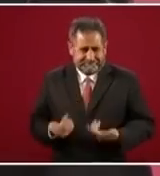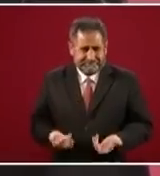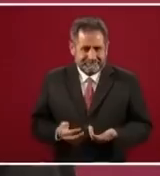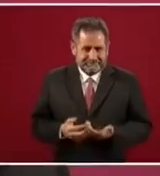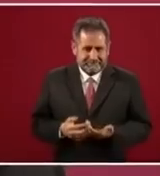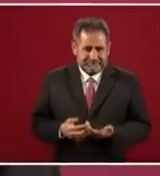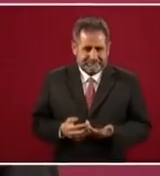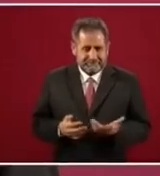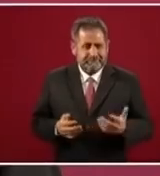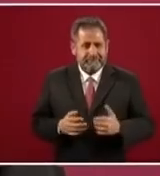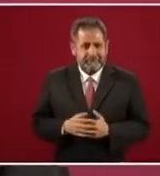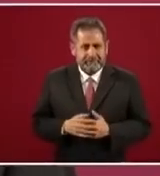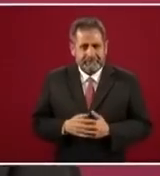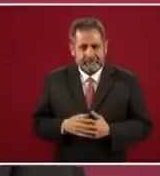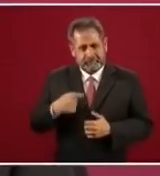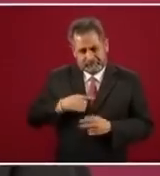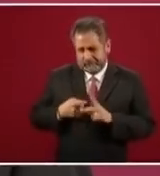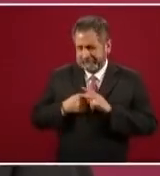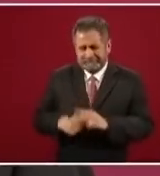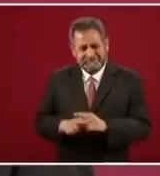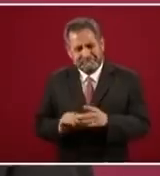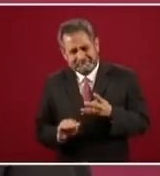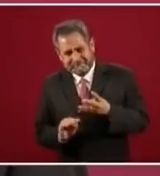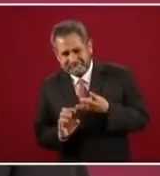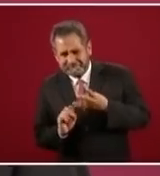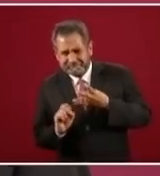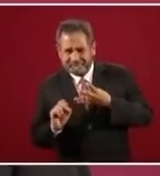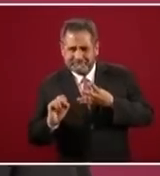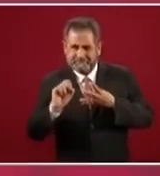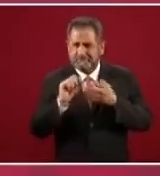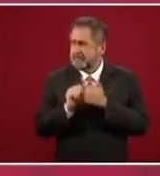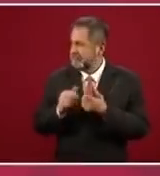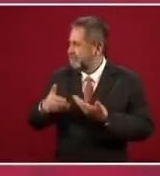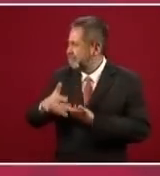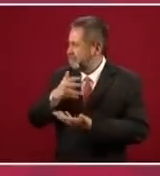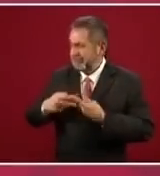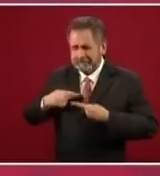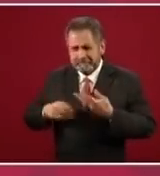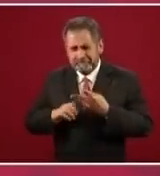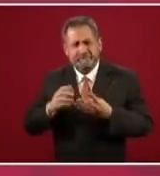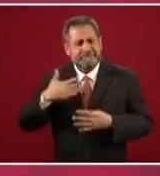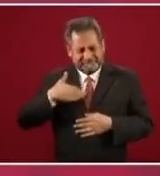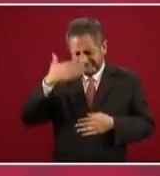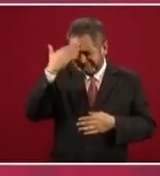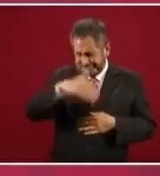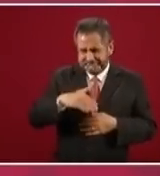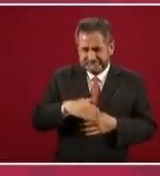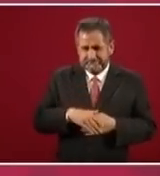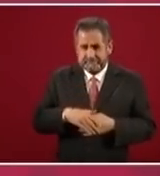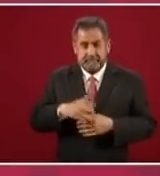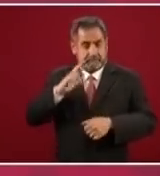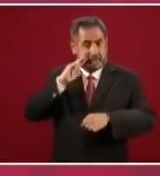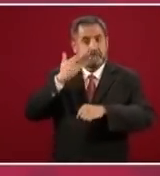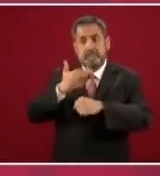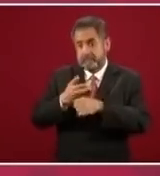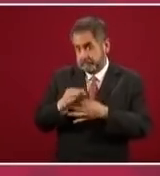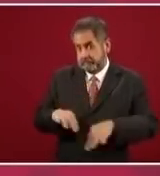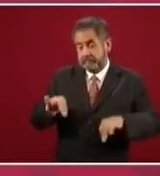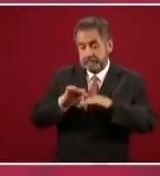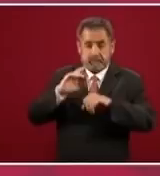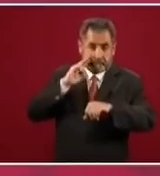nos hicimos abajo con la gente y sabemos que hay una responsabilidad